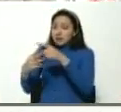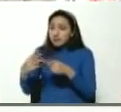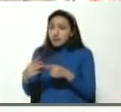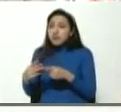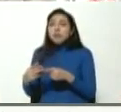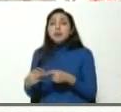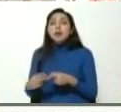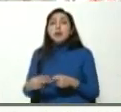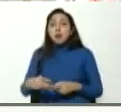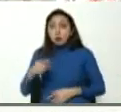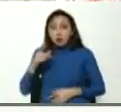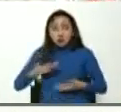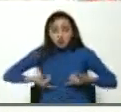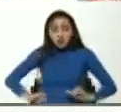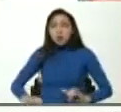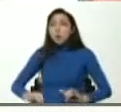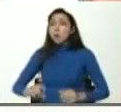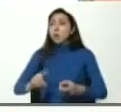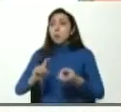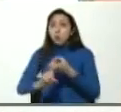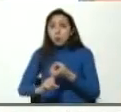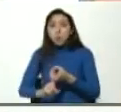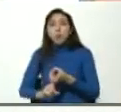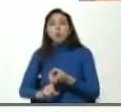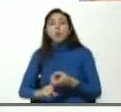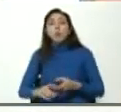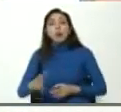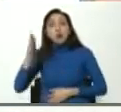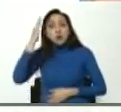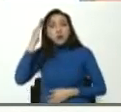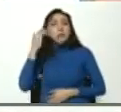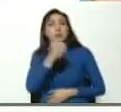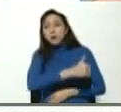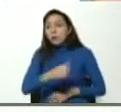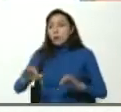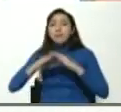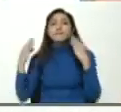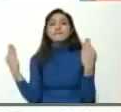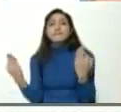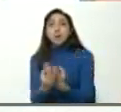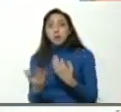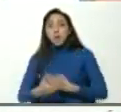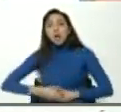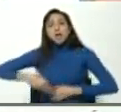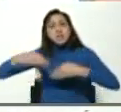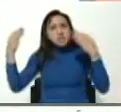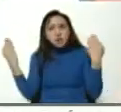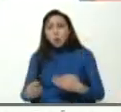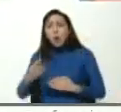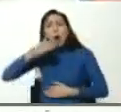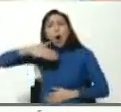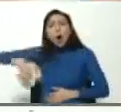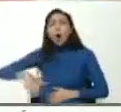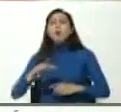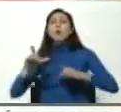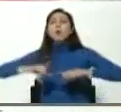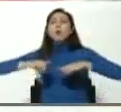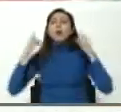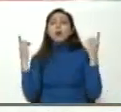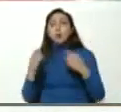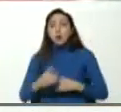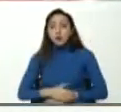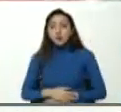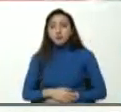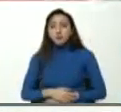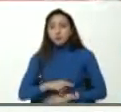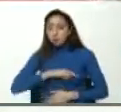las tres hijas sus esposas y sus esposos y tenga la seguridad del pueblo de la guaira que